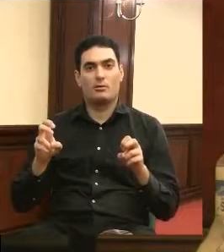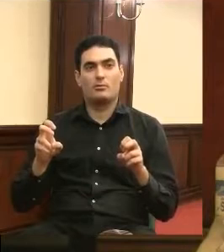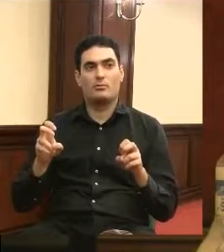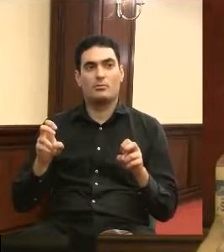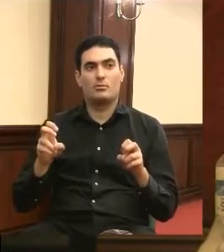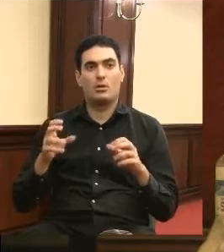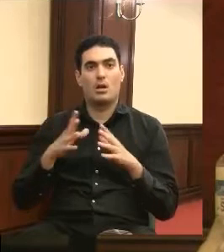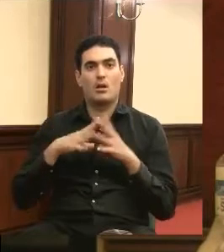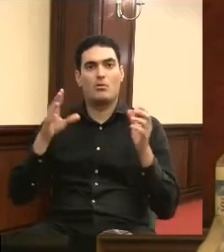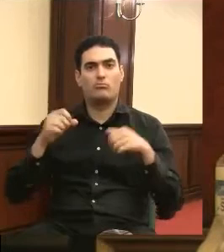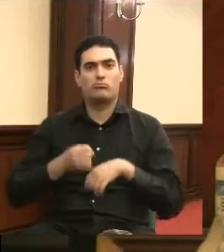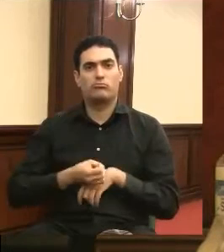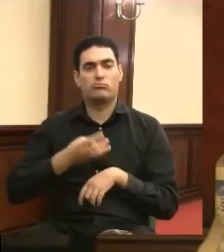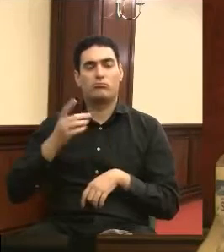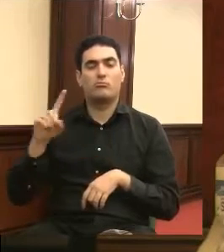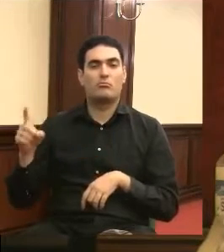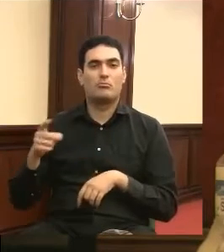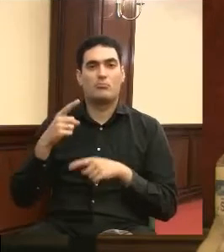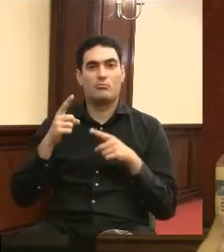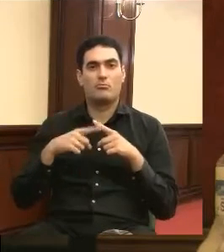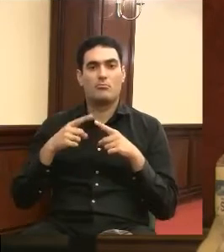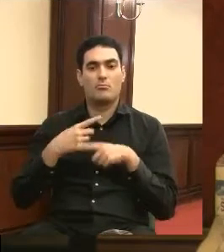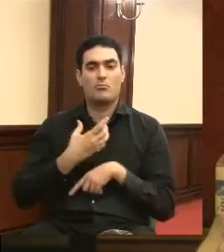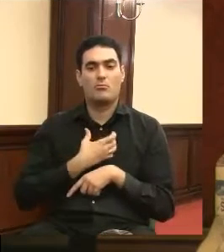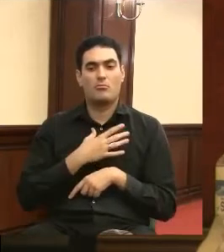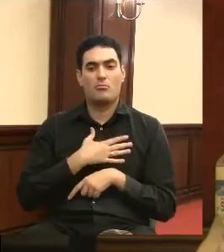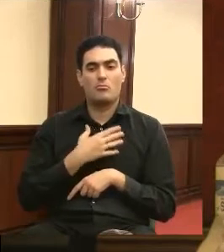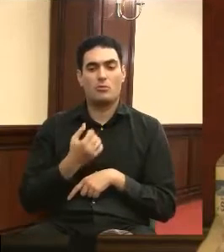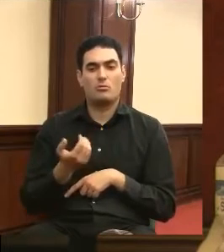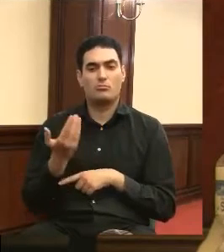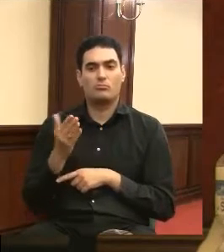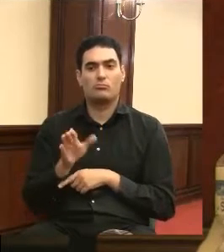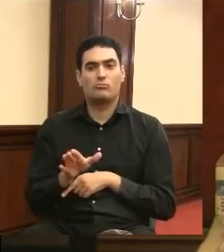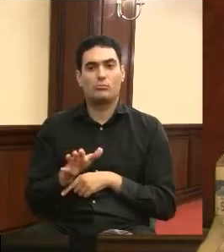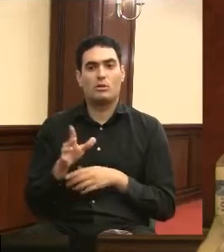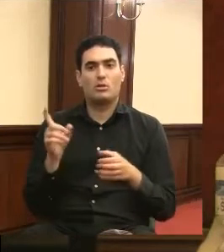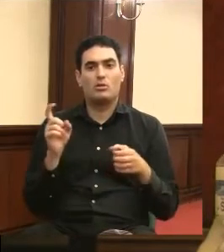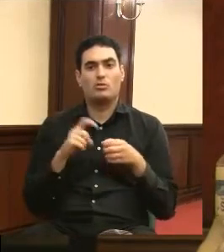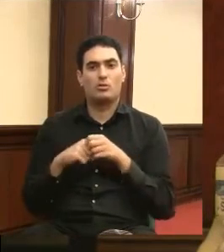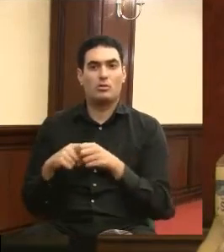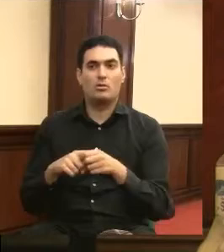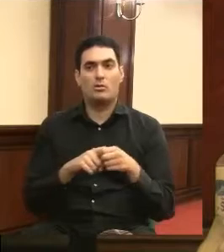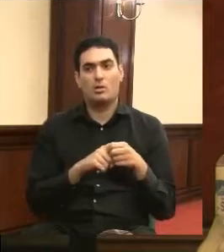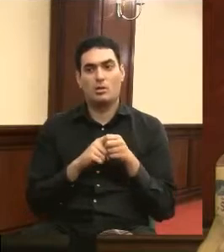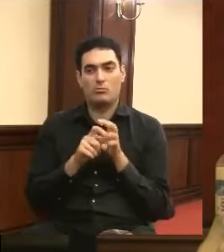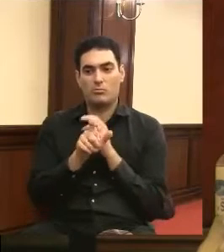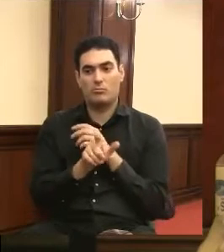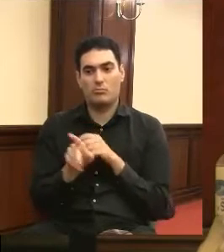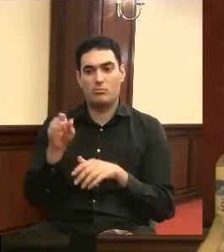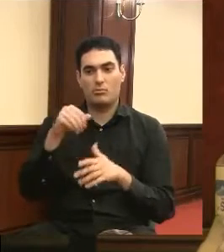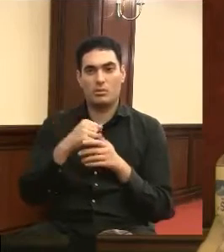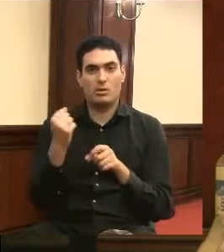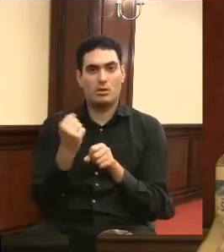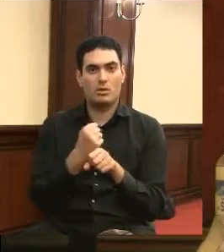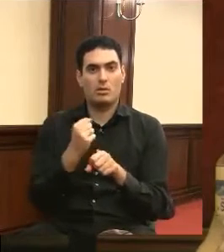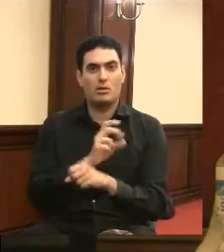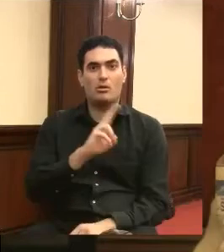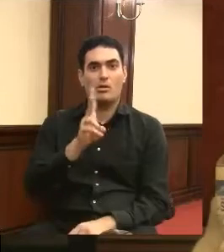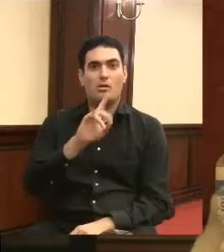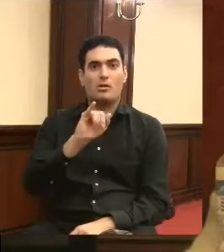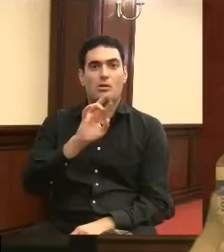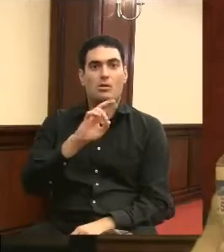siguientes acuerdos. Primero, el Ayuntamiento de Móstoles muestra su total solidaridad con la plantilla del Centro Deportivo Virgin Active de